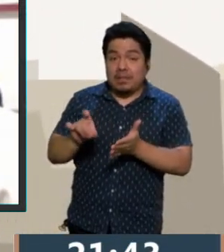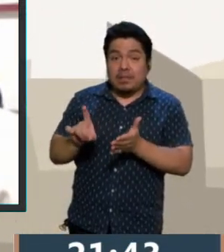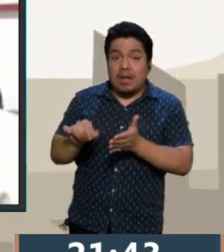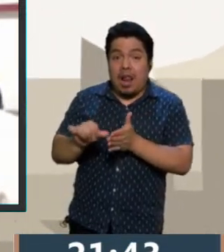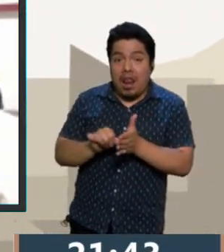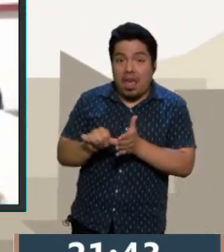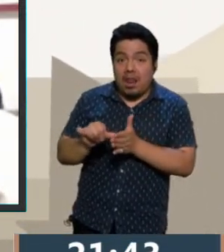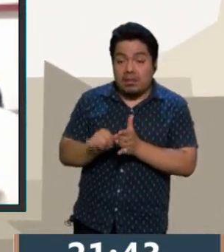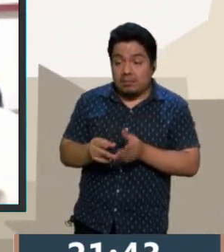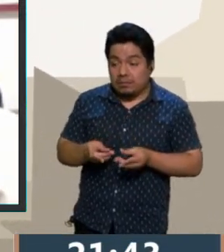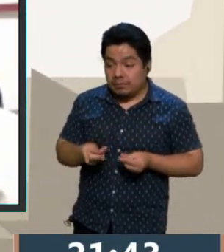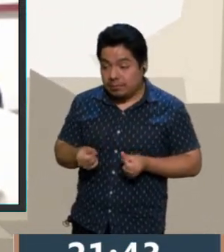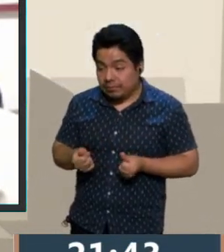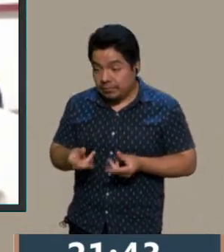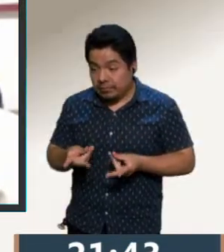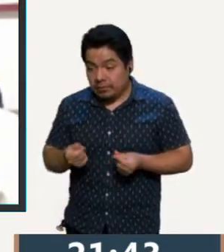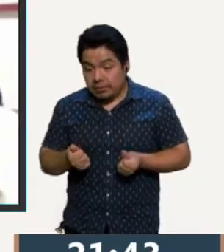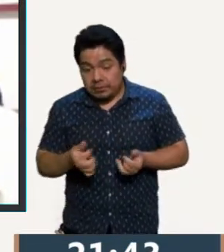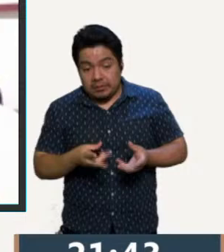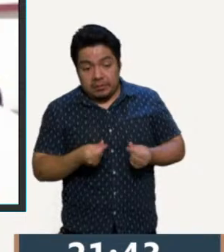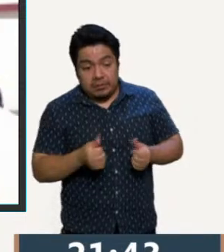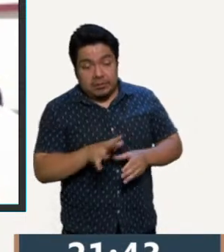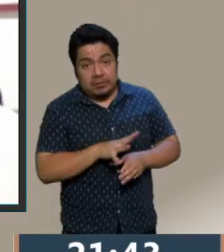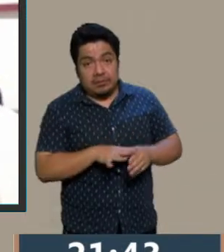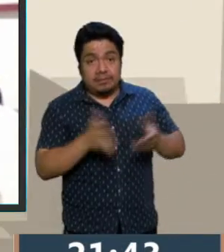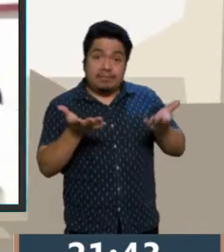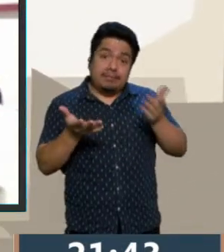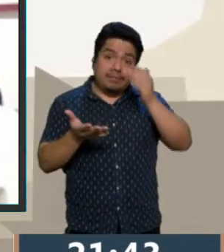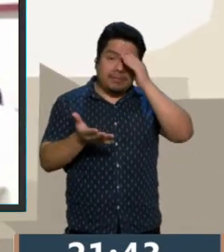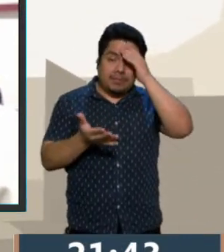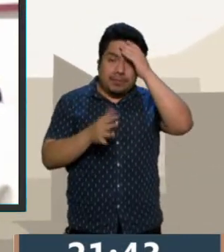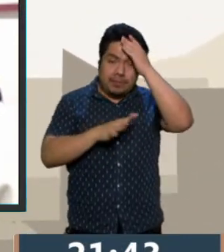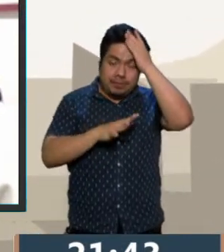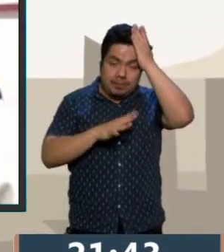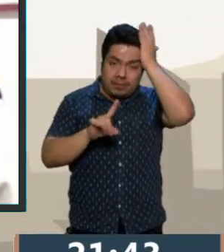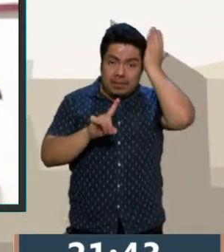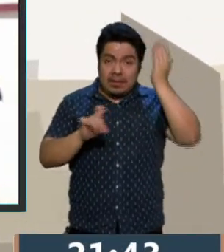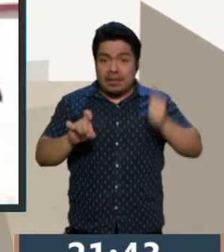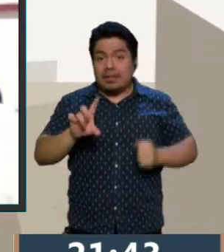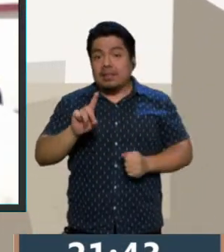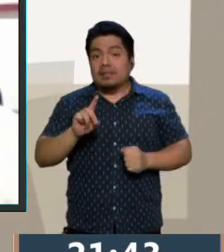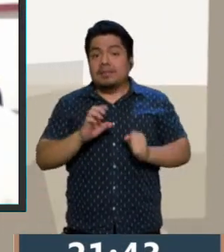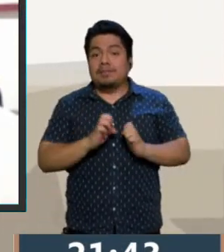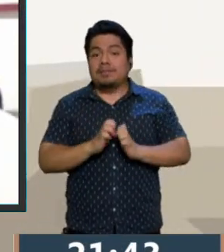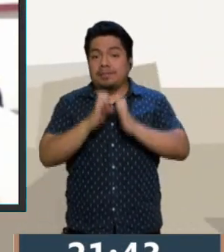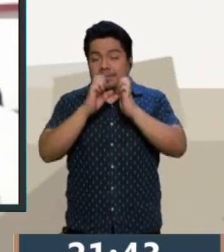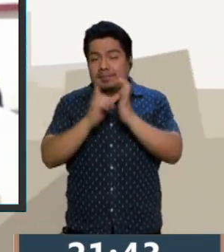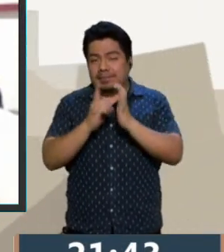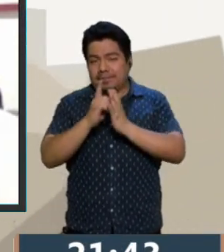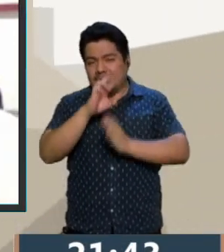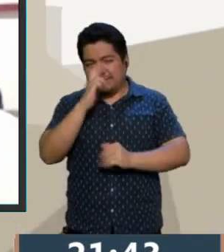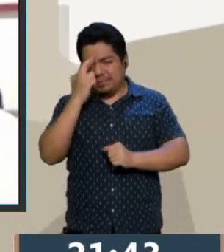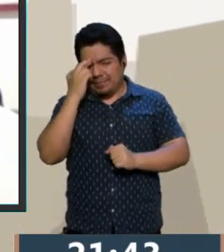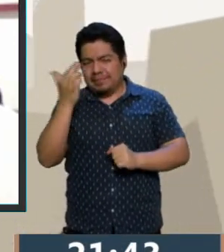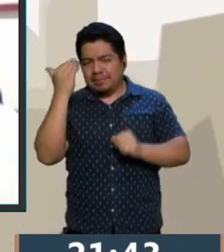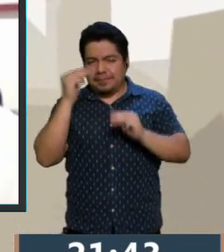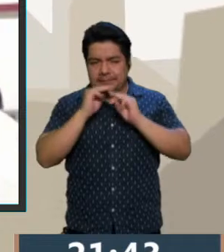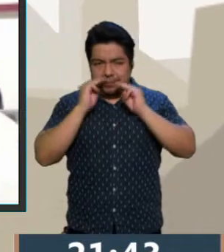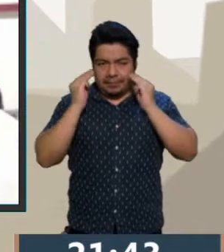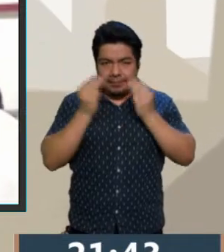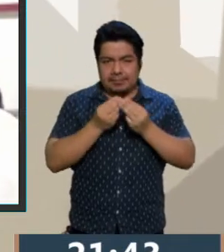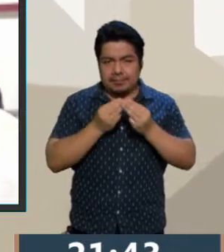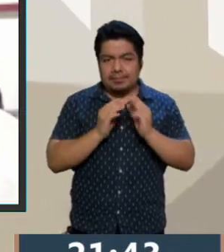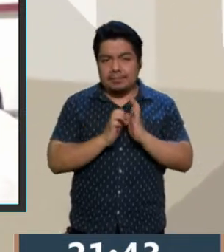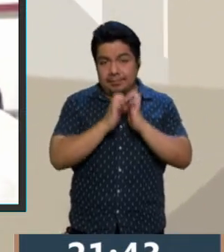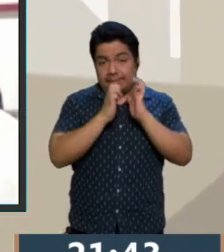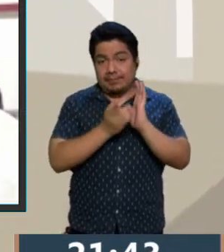con esto se conforma un caso donde ya no son 130 los edificios que conformaron el caso del cártel inmobiliario, sino que